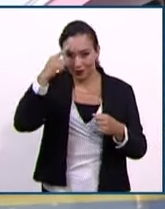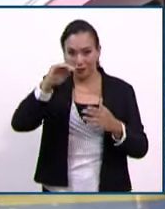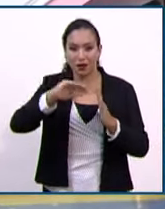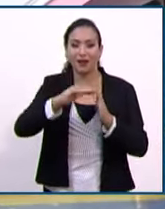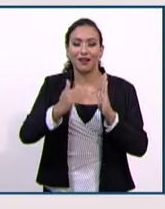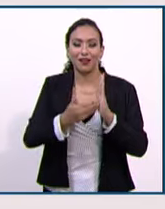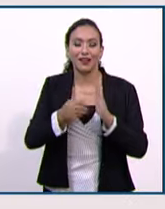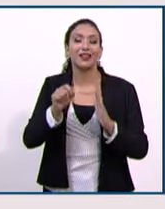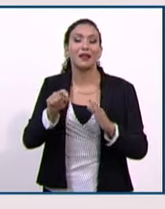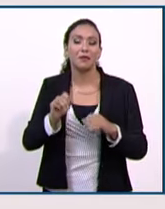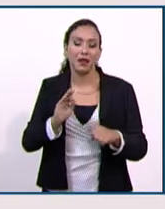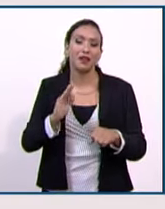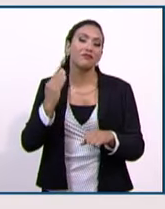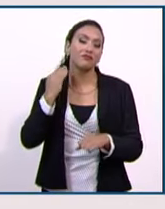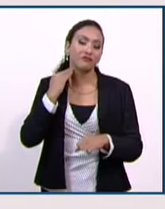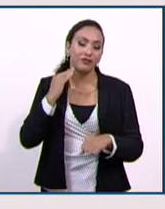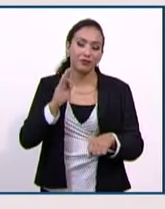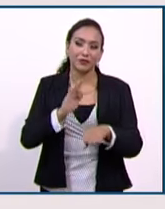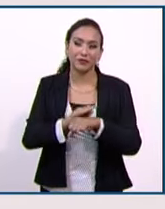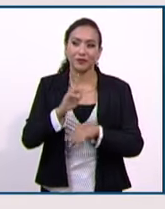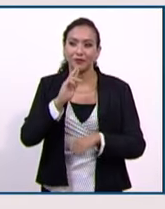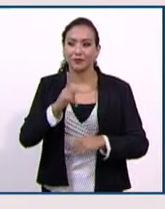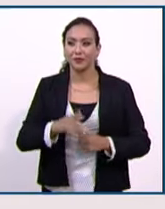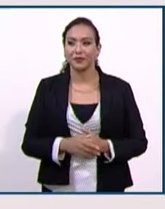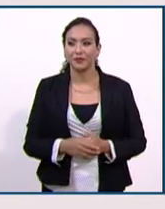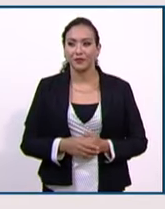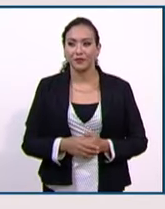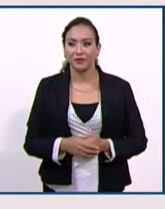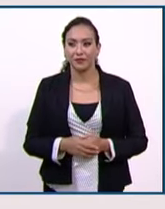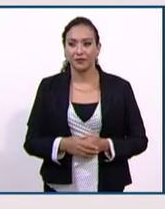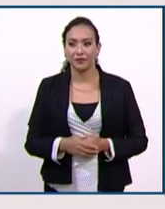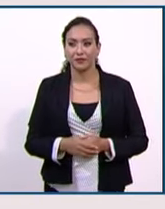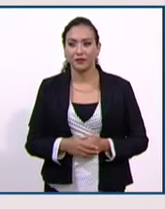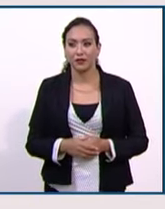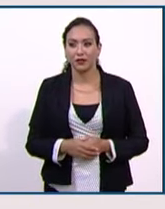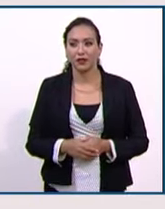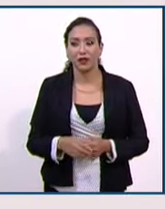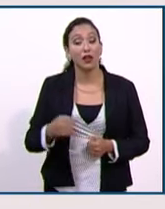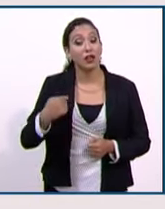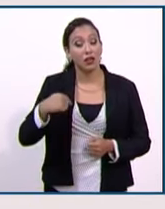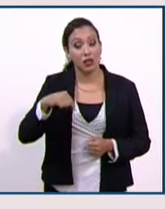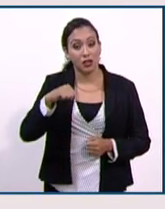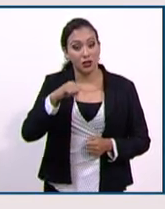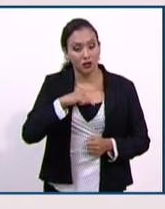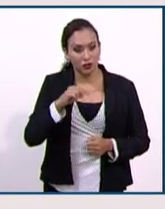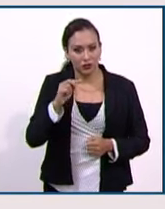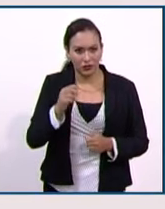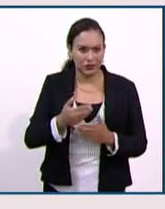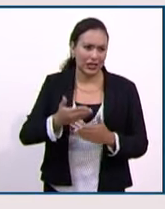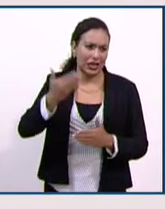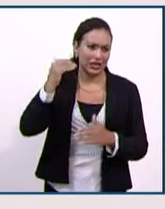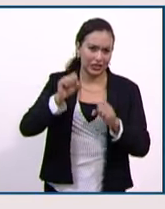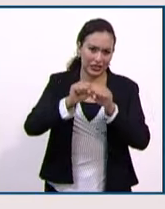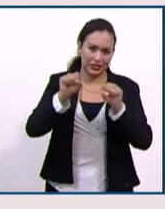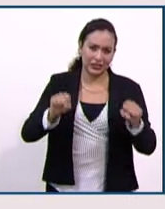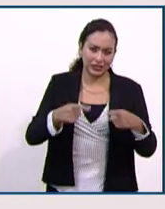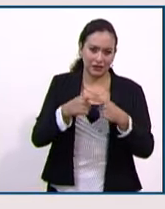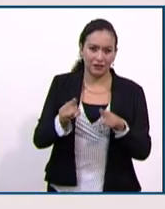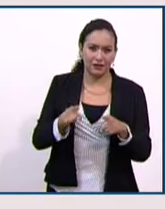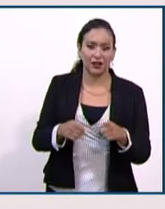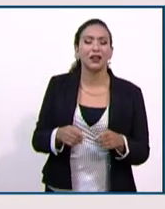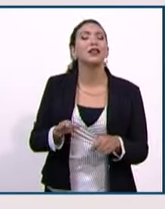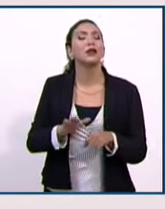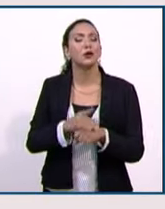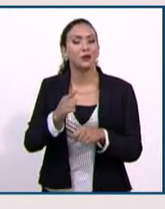de defensa. Ya lo decía Alonso, dentro de las cosas que procuramos dejar atrás con el anterior sistema era justamente estos casos